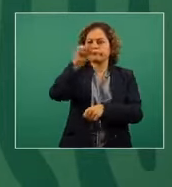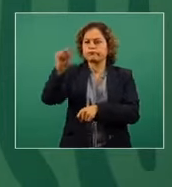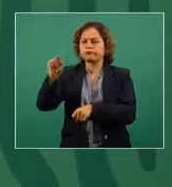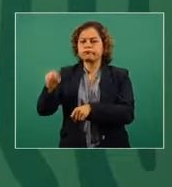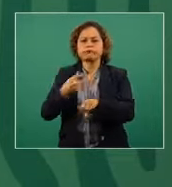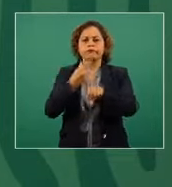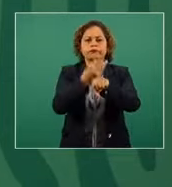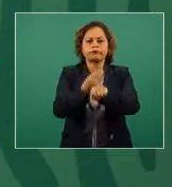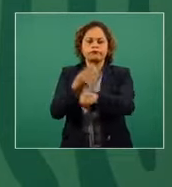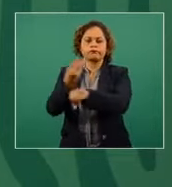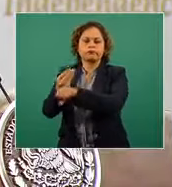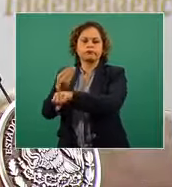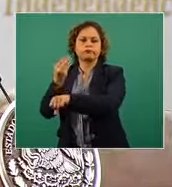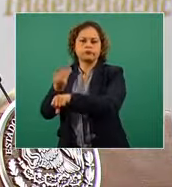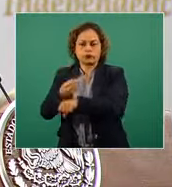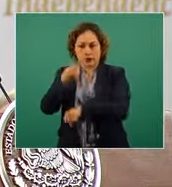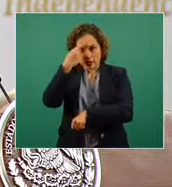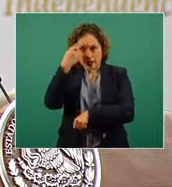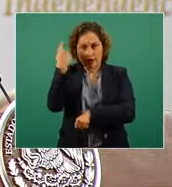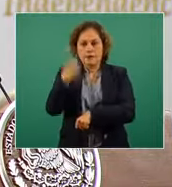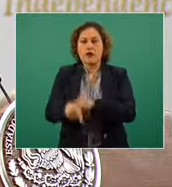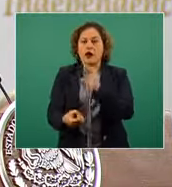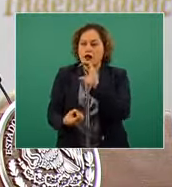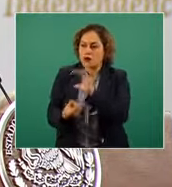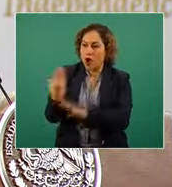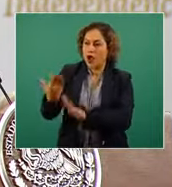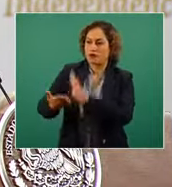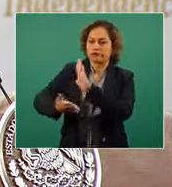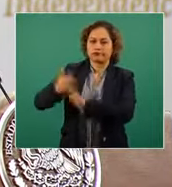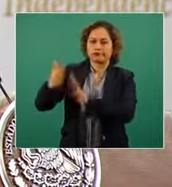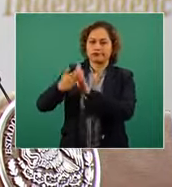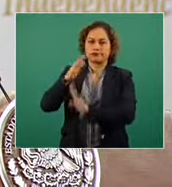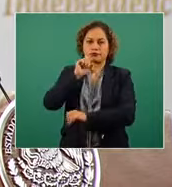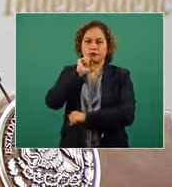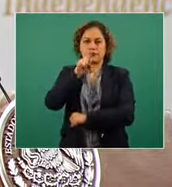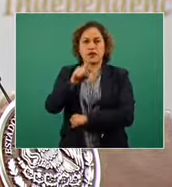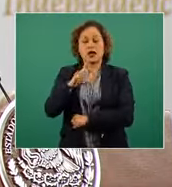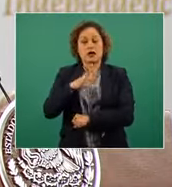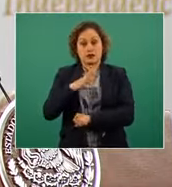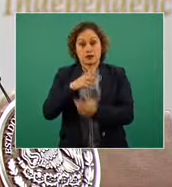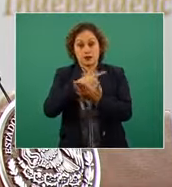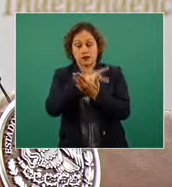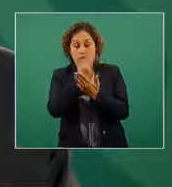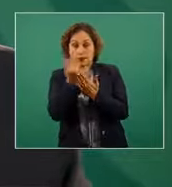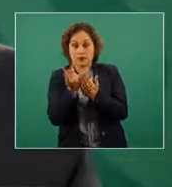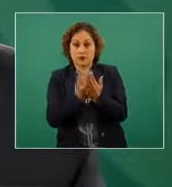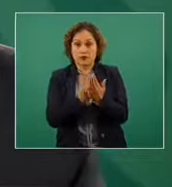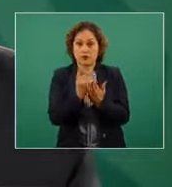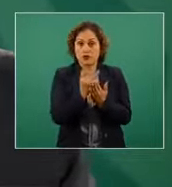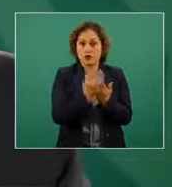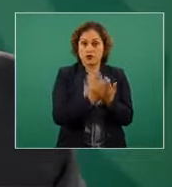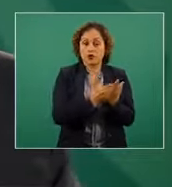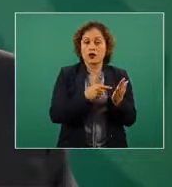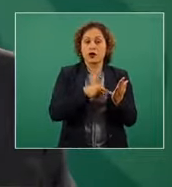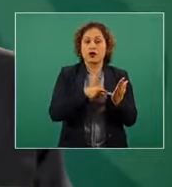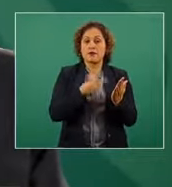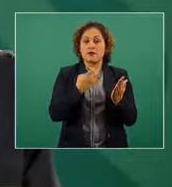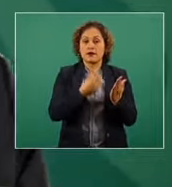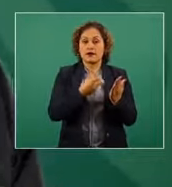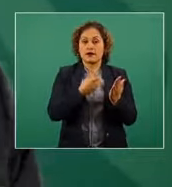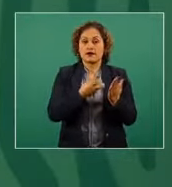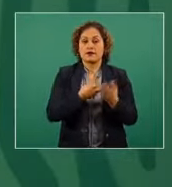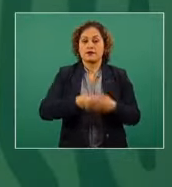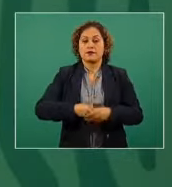instalaciones deportivas. Hay un programa que se